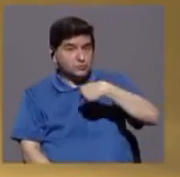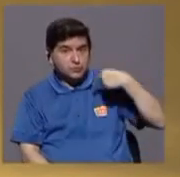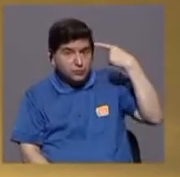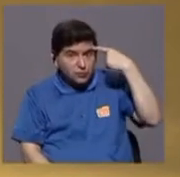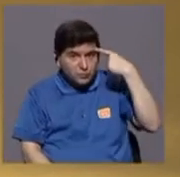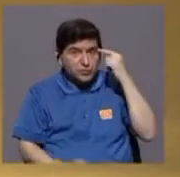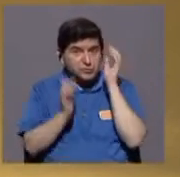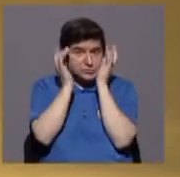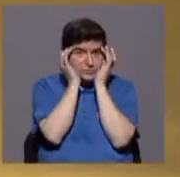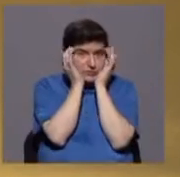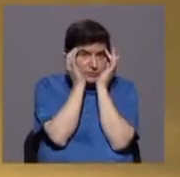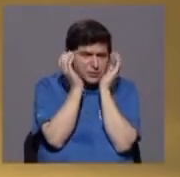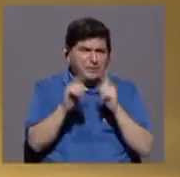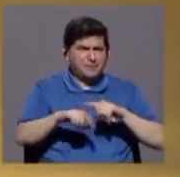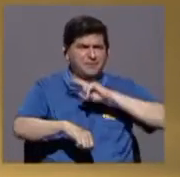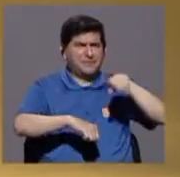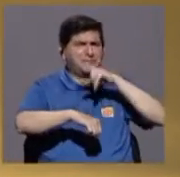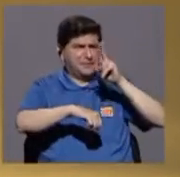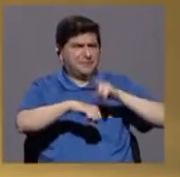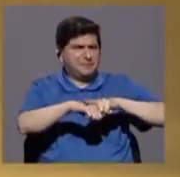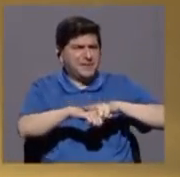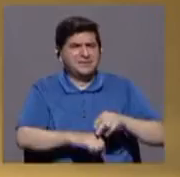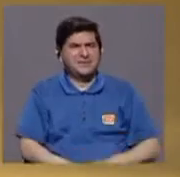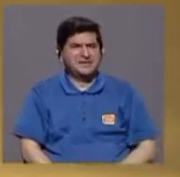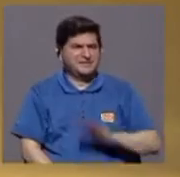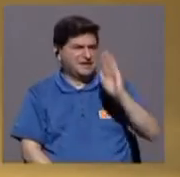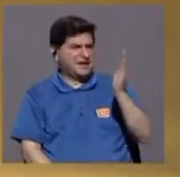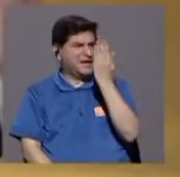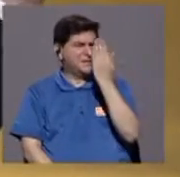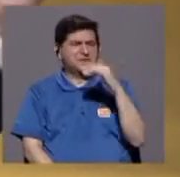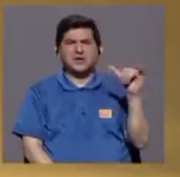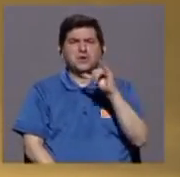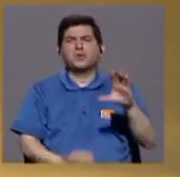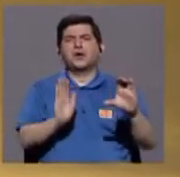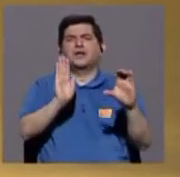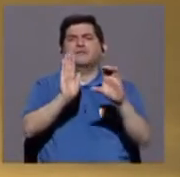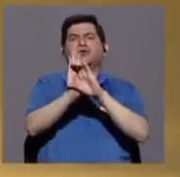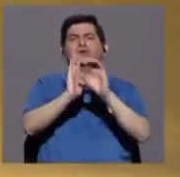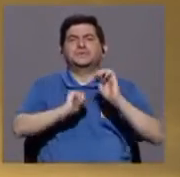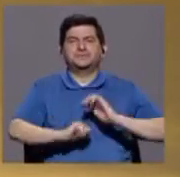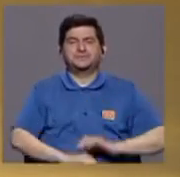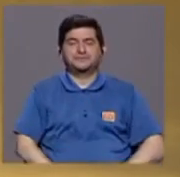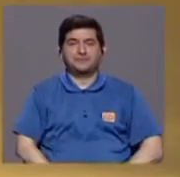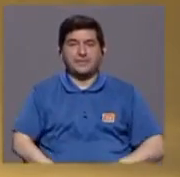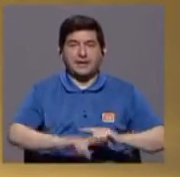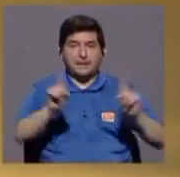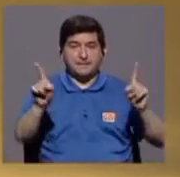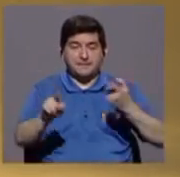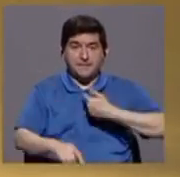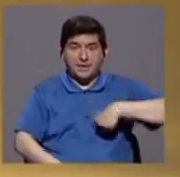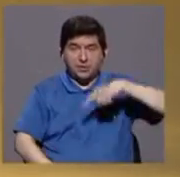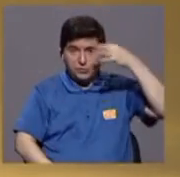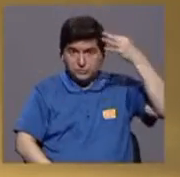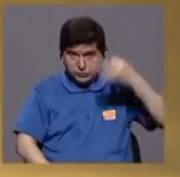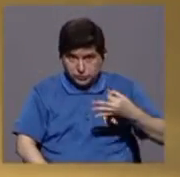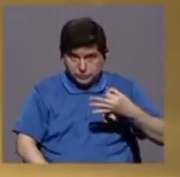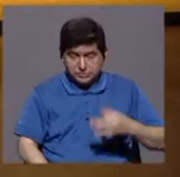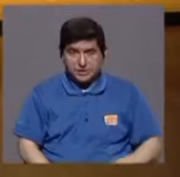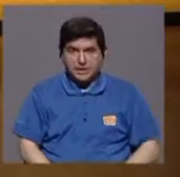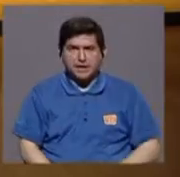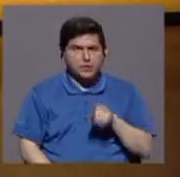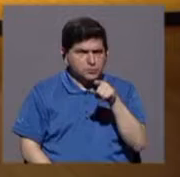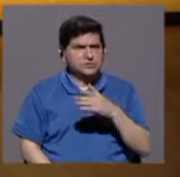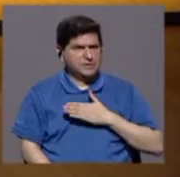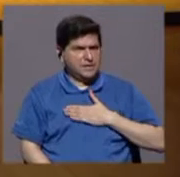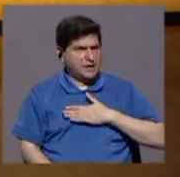luces preocupado, pero normalmente el espejo solamente es como una fotografía. Sin embargo, asumimos, don Danilo, y corríjame si